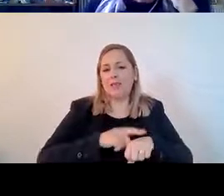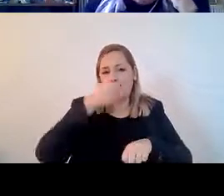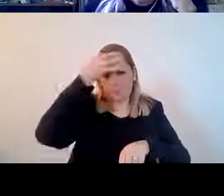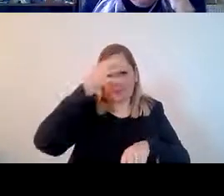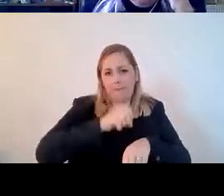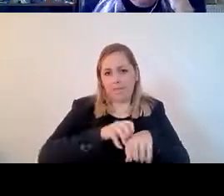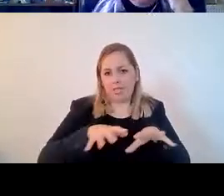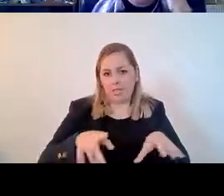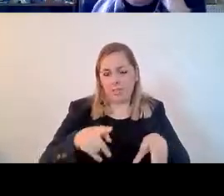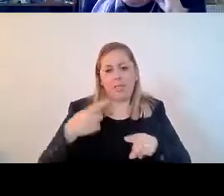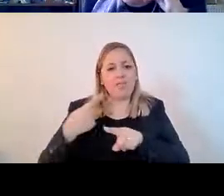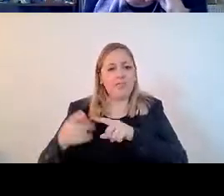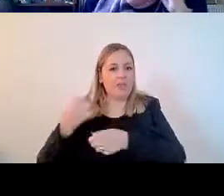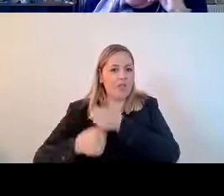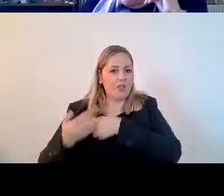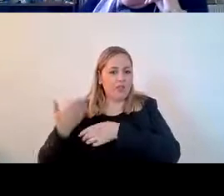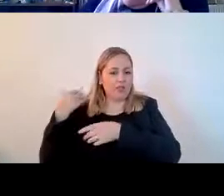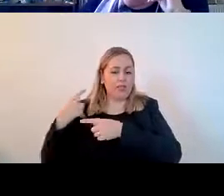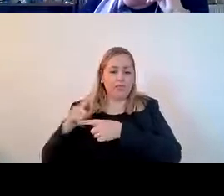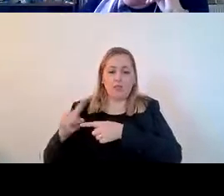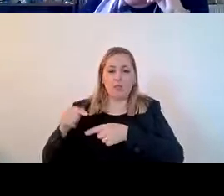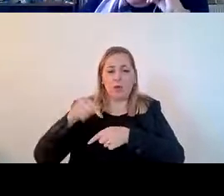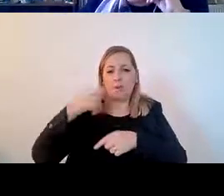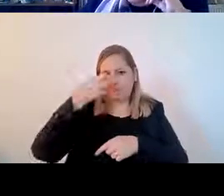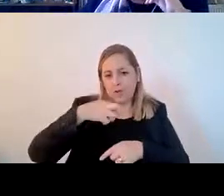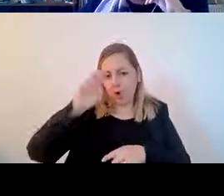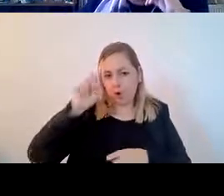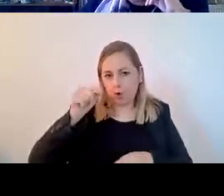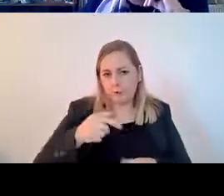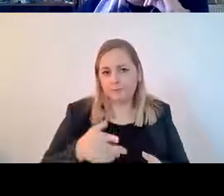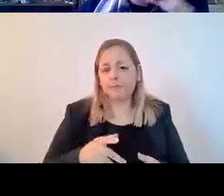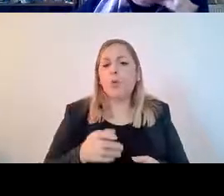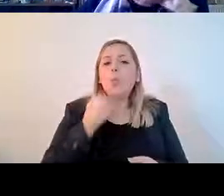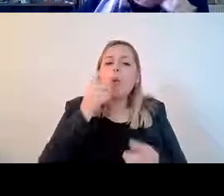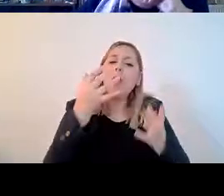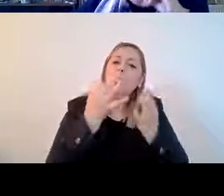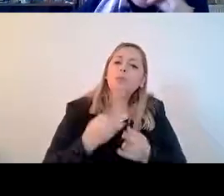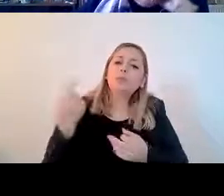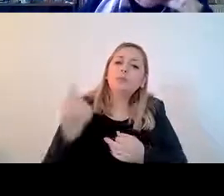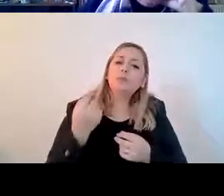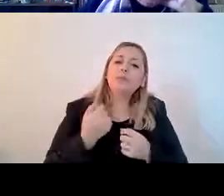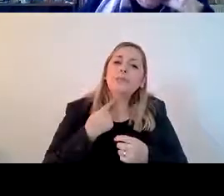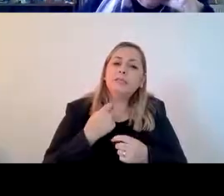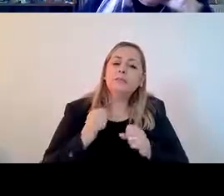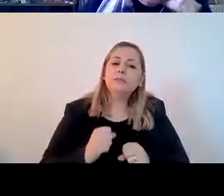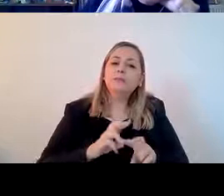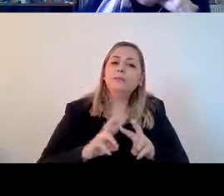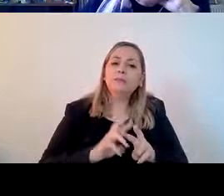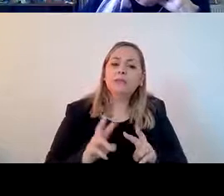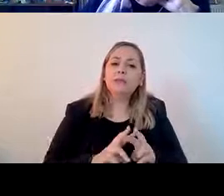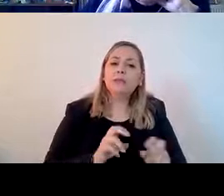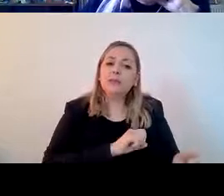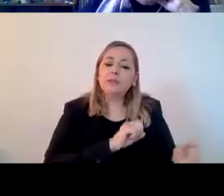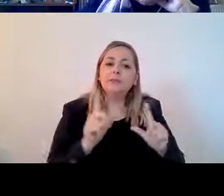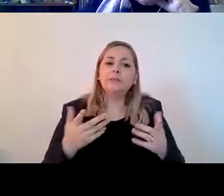años anteriores. ¿Cuál es la conclusión general, tal vez? ¿Qué podríamos hacer al respecto en la lámina